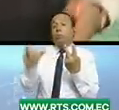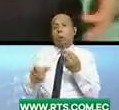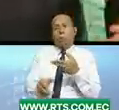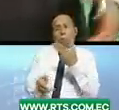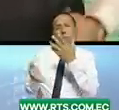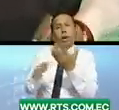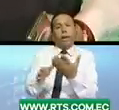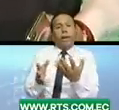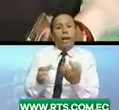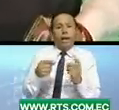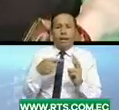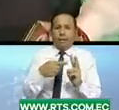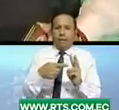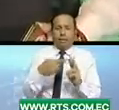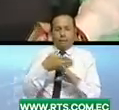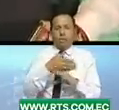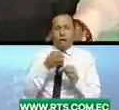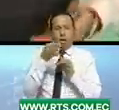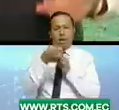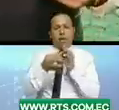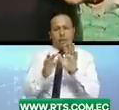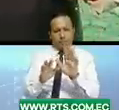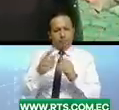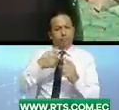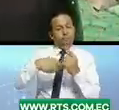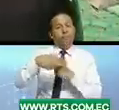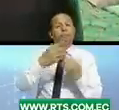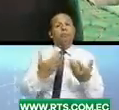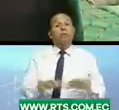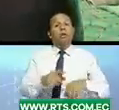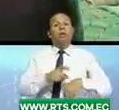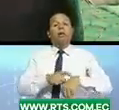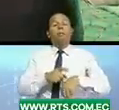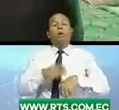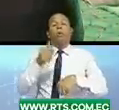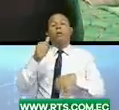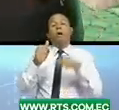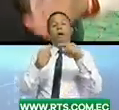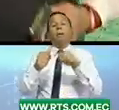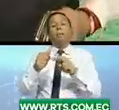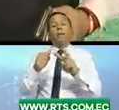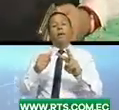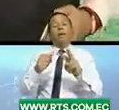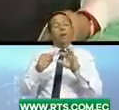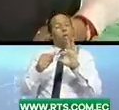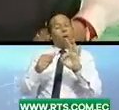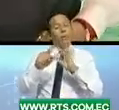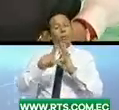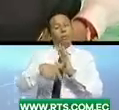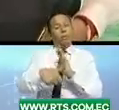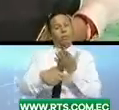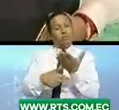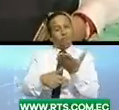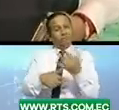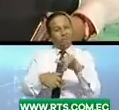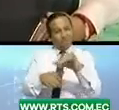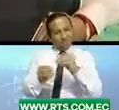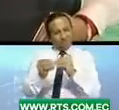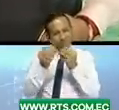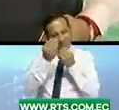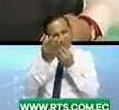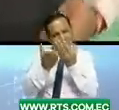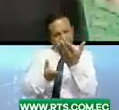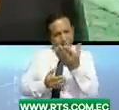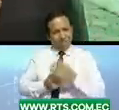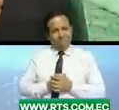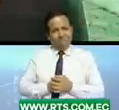tenemos hasta esta hora de la noche, siendo exactamente las 22 horas con 9 minutos. Ana, y tú tienes más información desde estudios. Buenas noches. Claro que sí, Julio